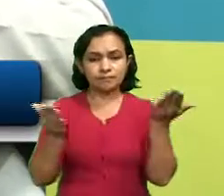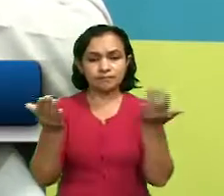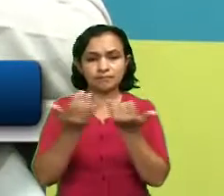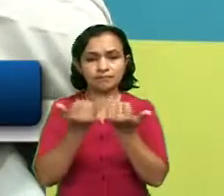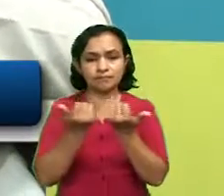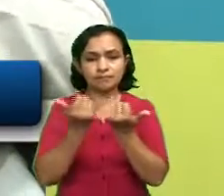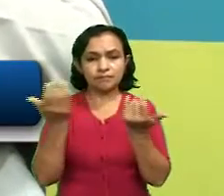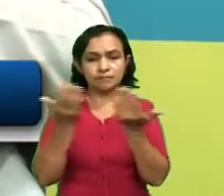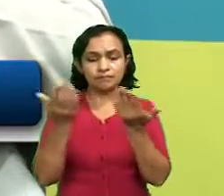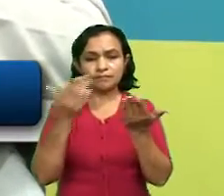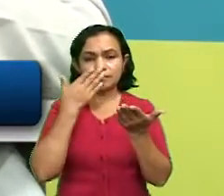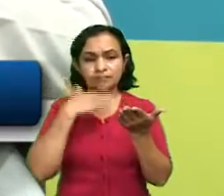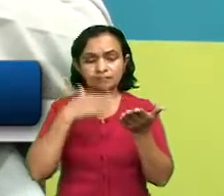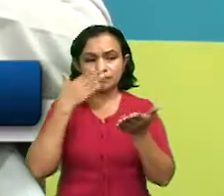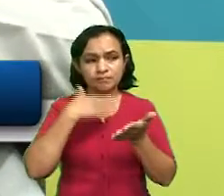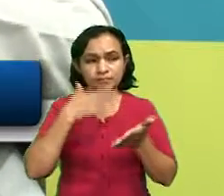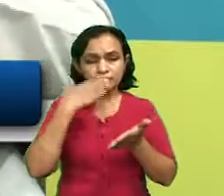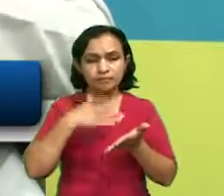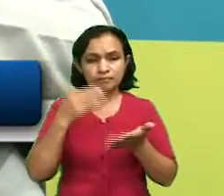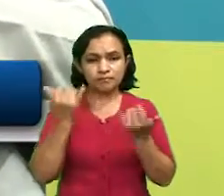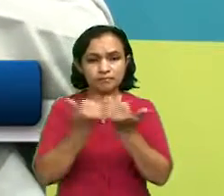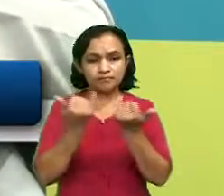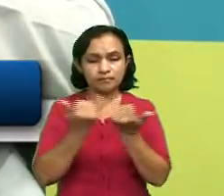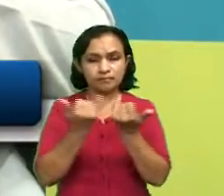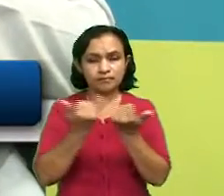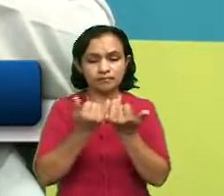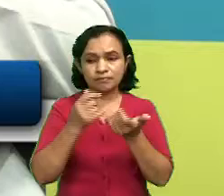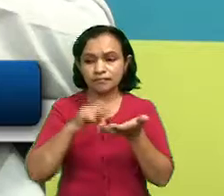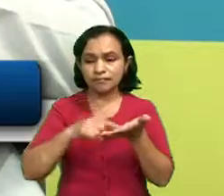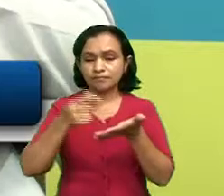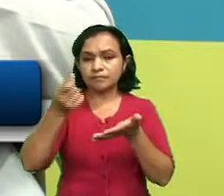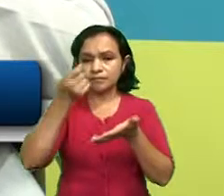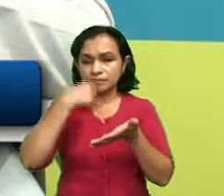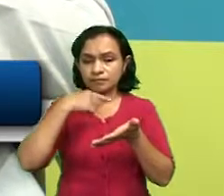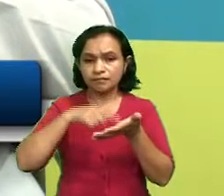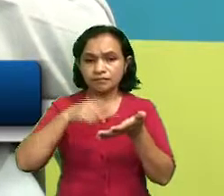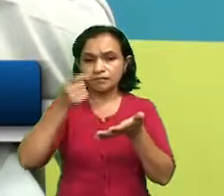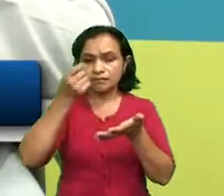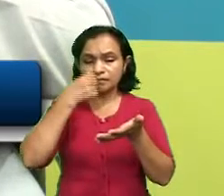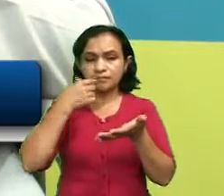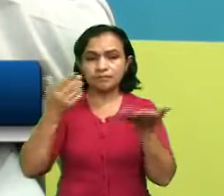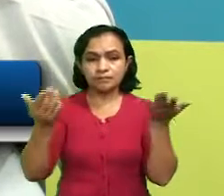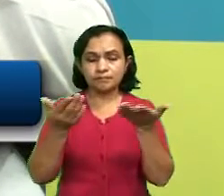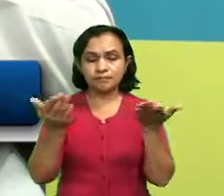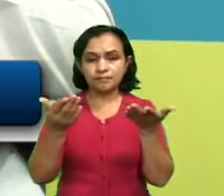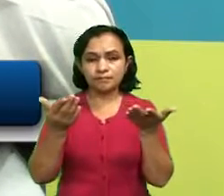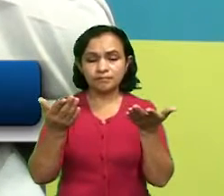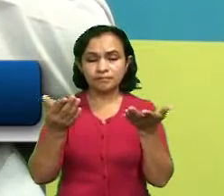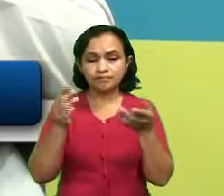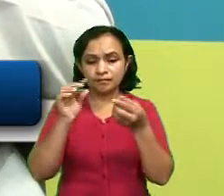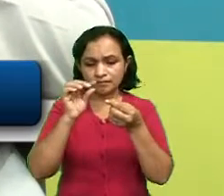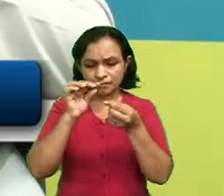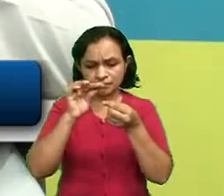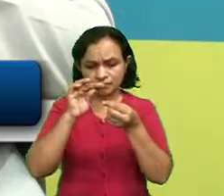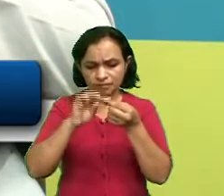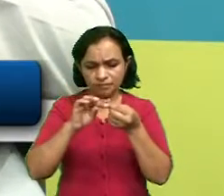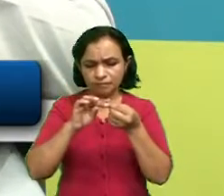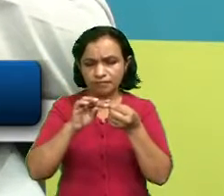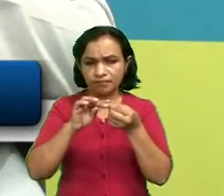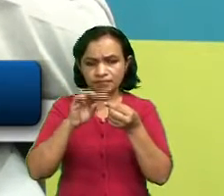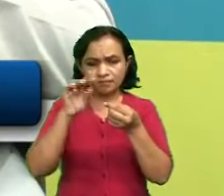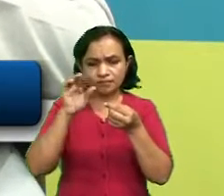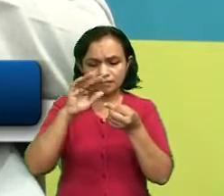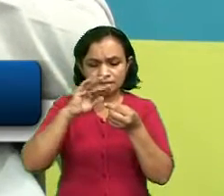olor nos dice, no, esto está malo. Igual las pastillas, a veces las pastillas cambian, se le hace como una capita sobre la